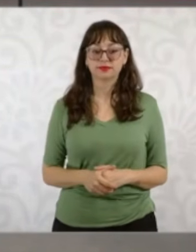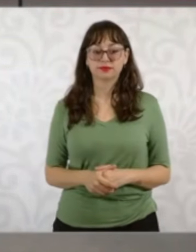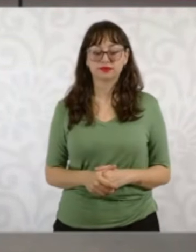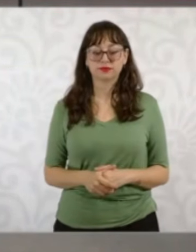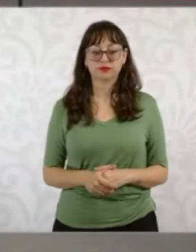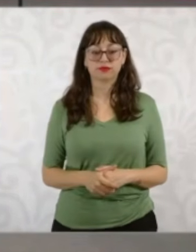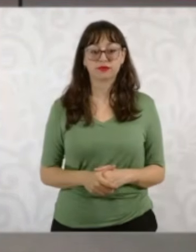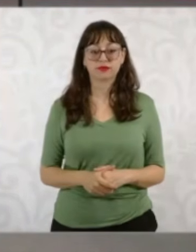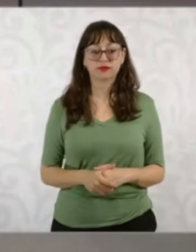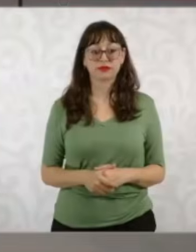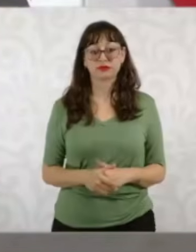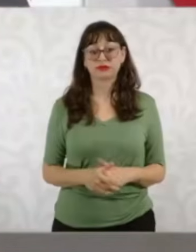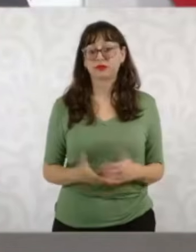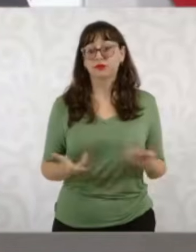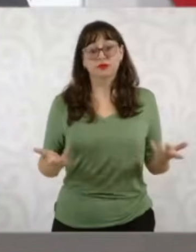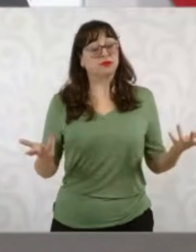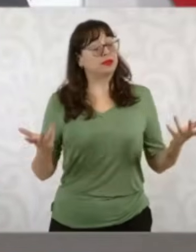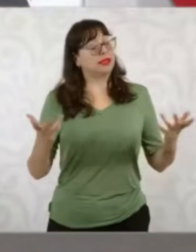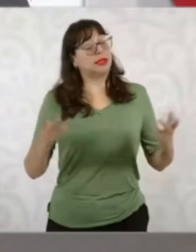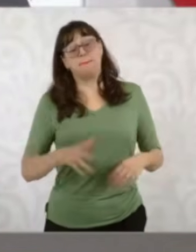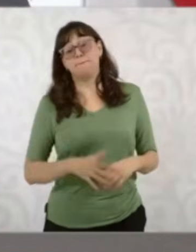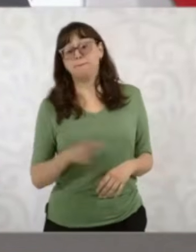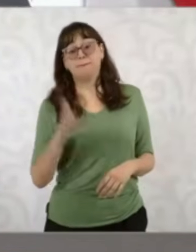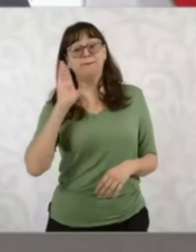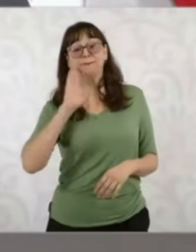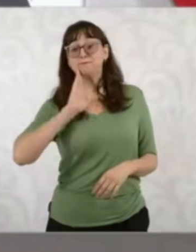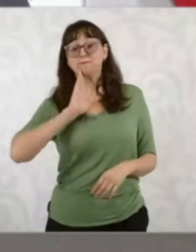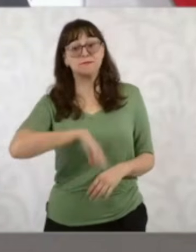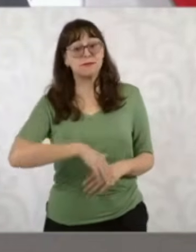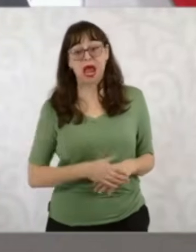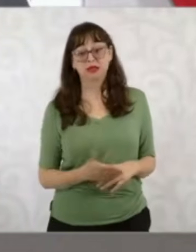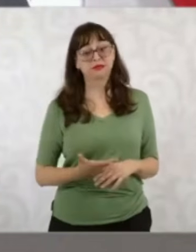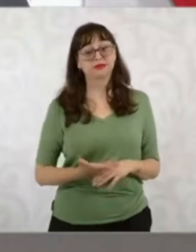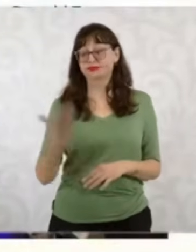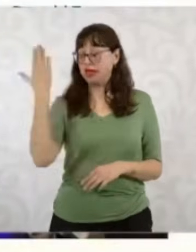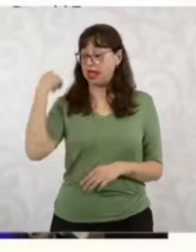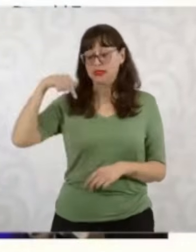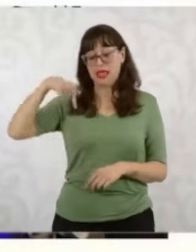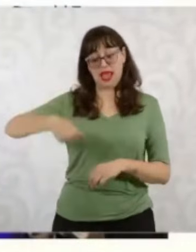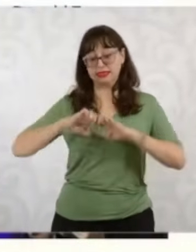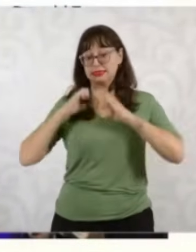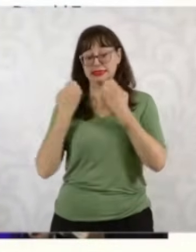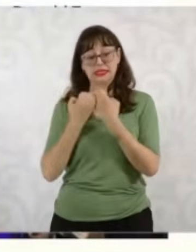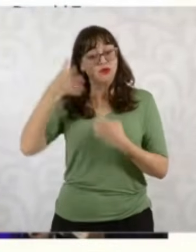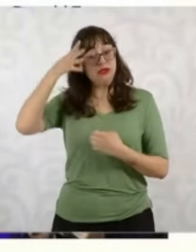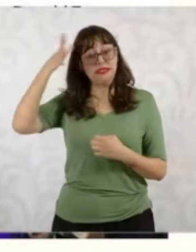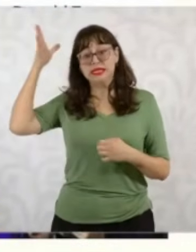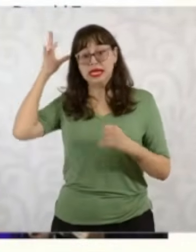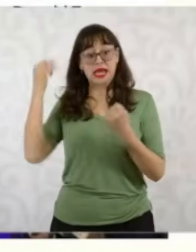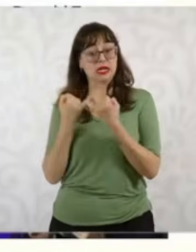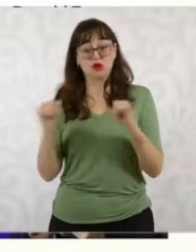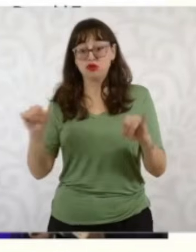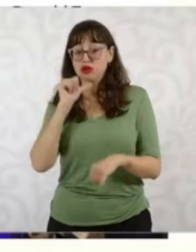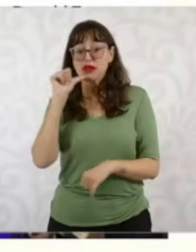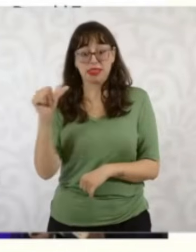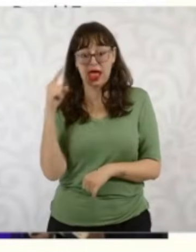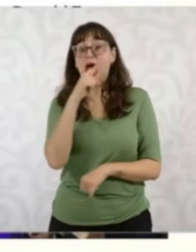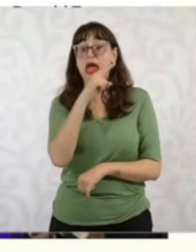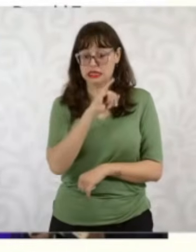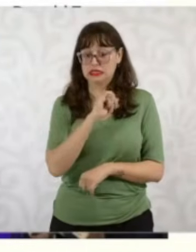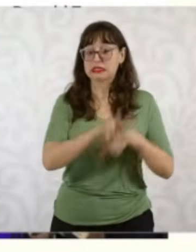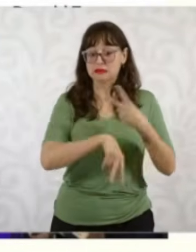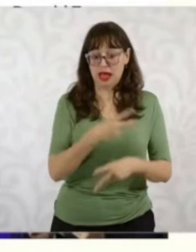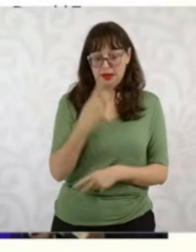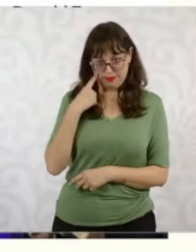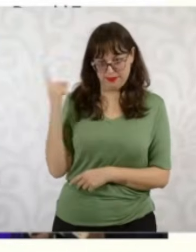Es una contradicción. ¿Cómo es posible que no fue a la inauguración, pero sí asiste a la final del